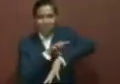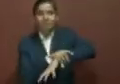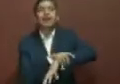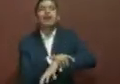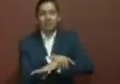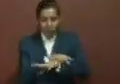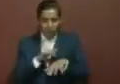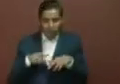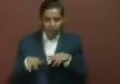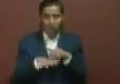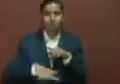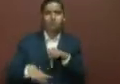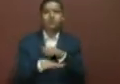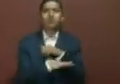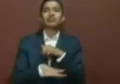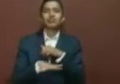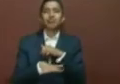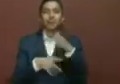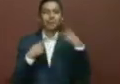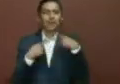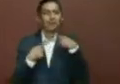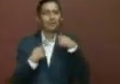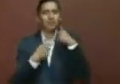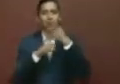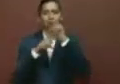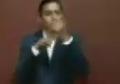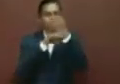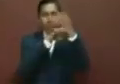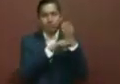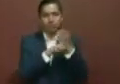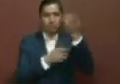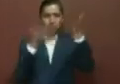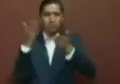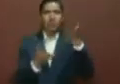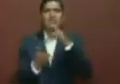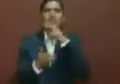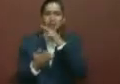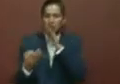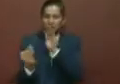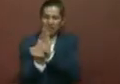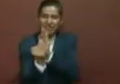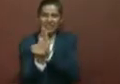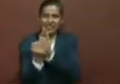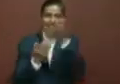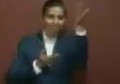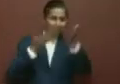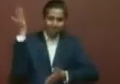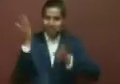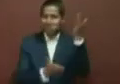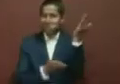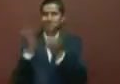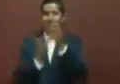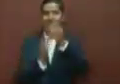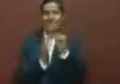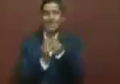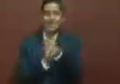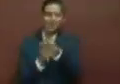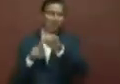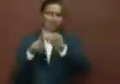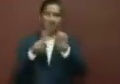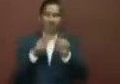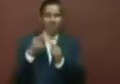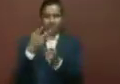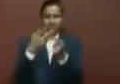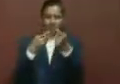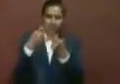gente de otros estados cercanos a Zamora, cerca de Jiquilpan, etcétera,